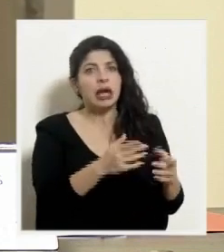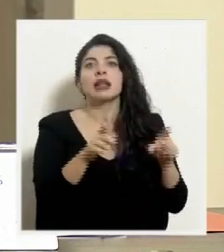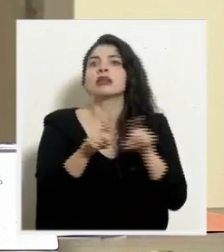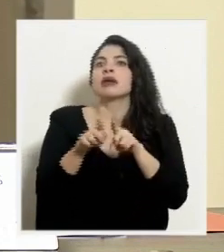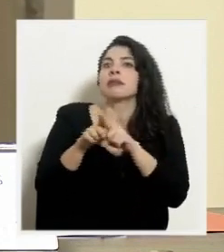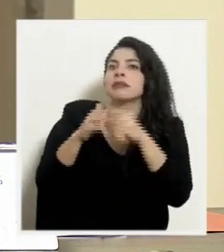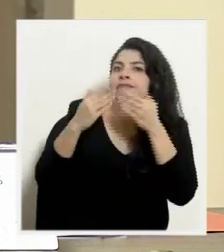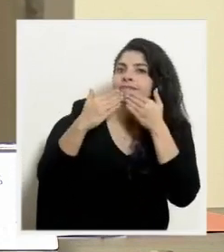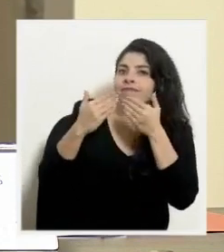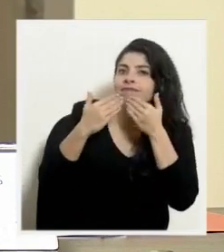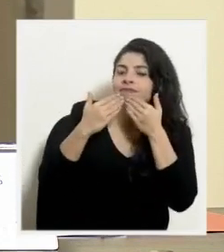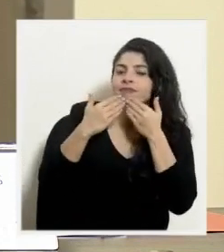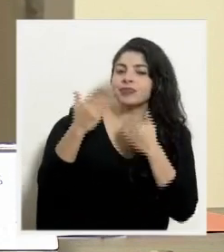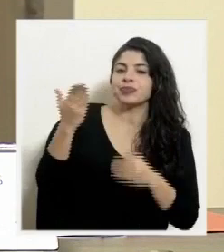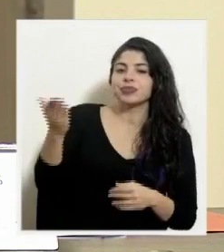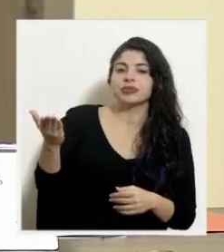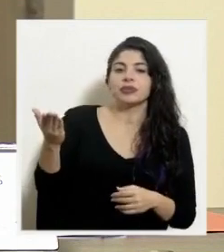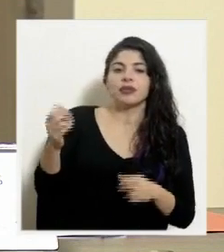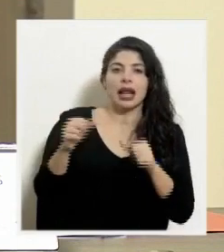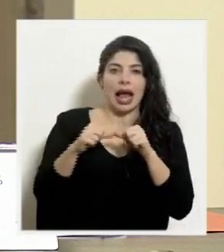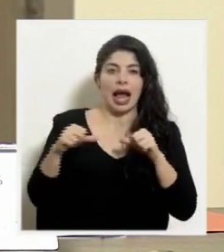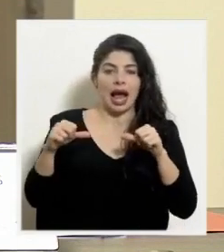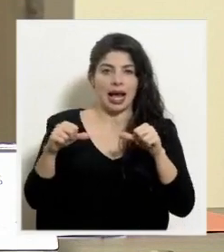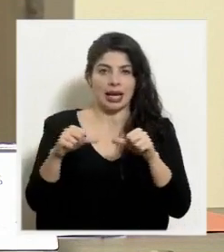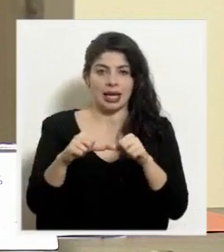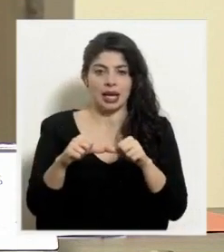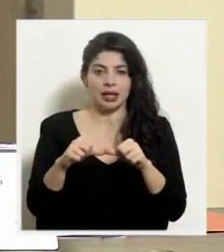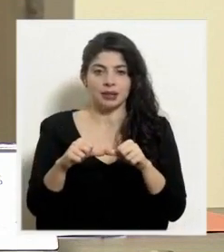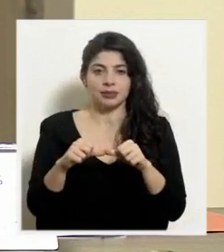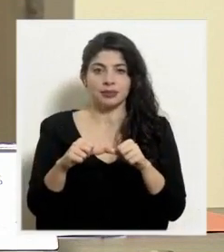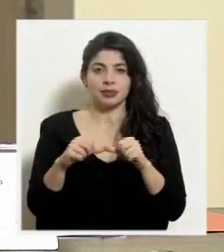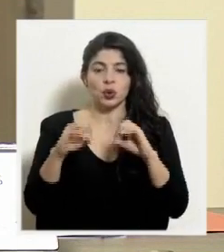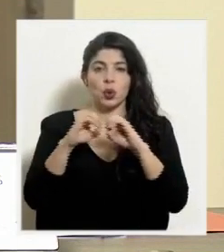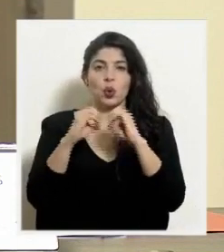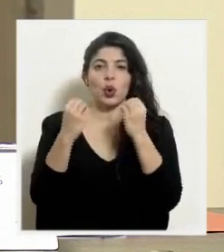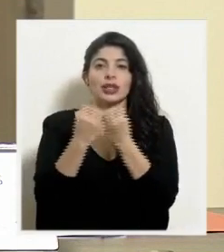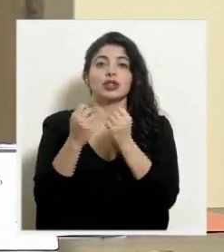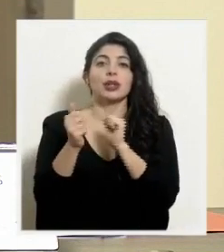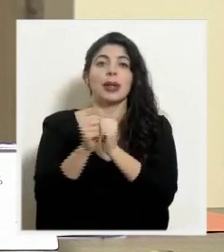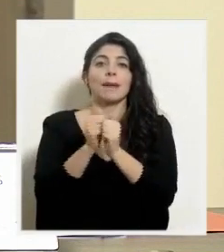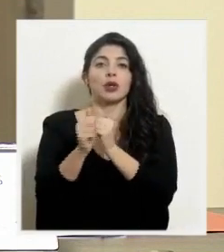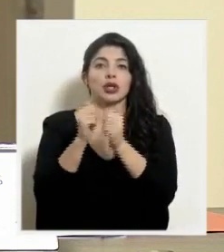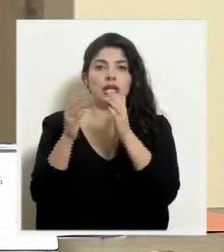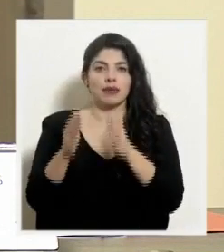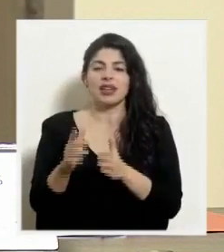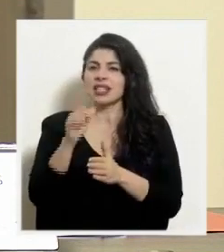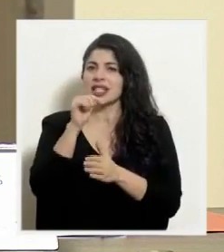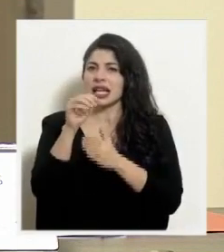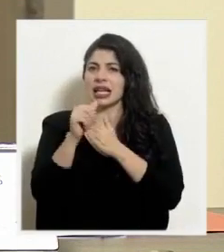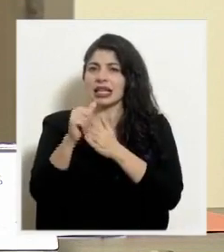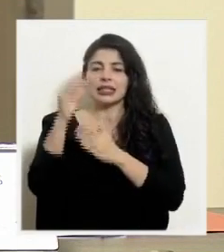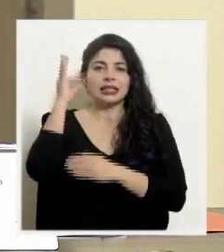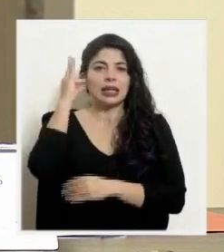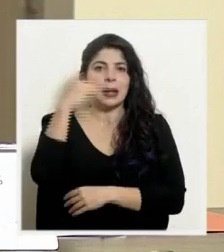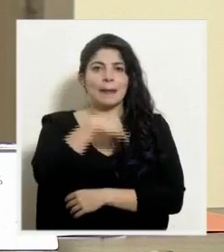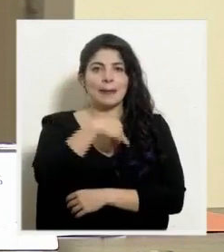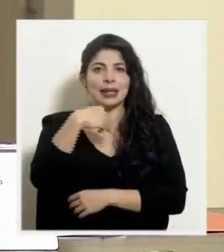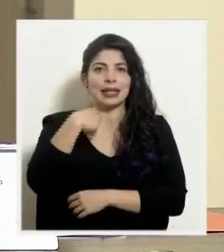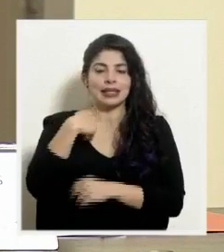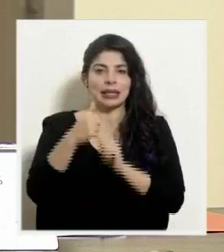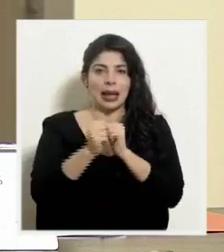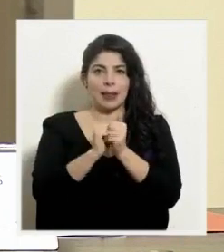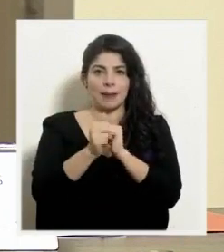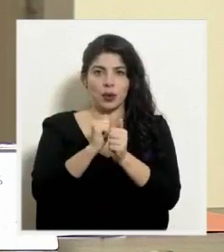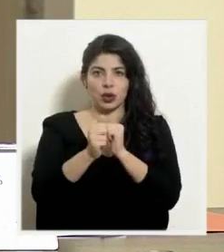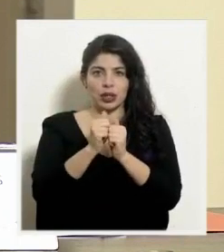agradecer ese espacio a el sector de organizaciones deportivas bajo el liderazgo de la señora ministra del